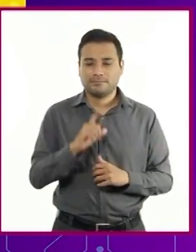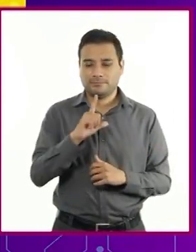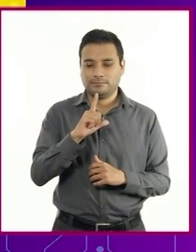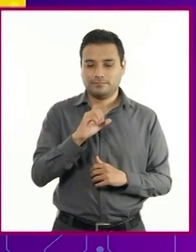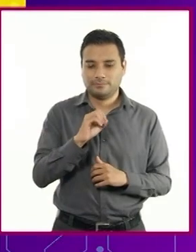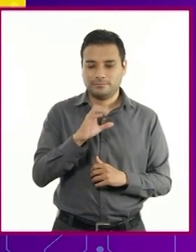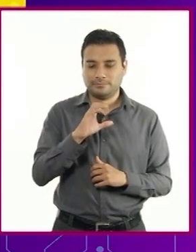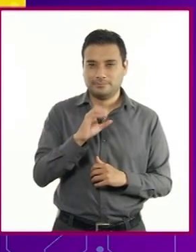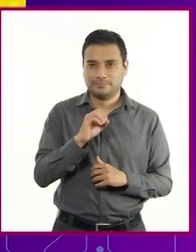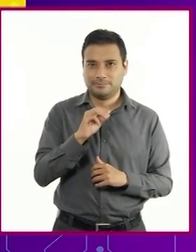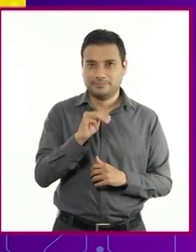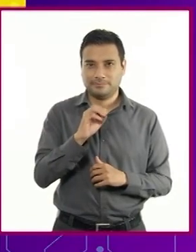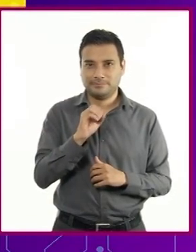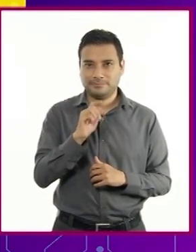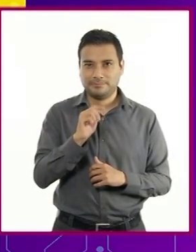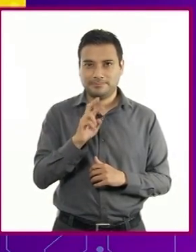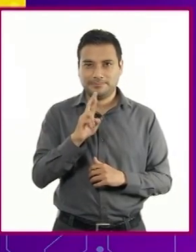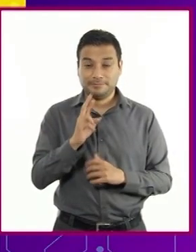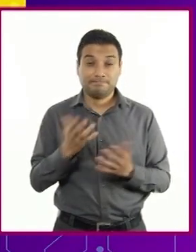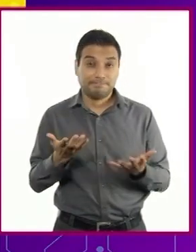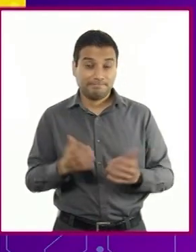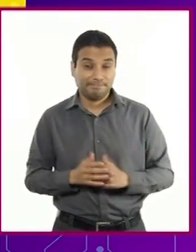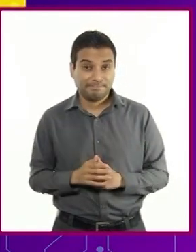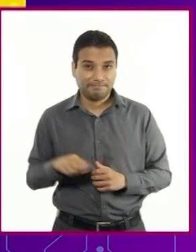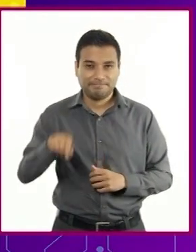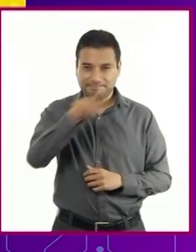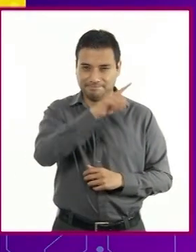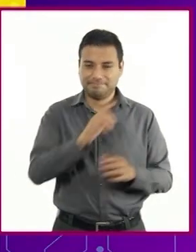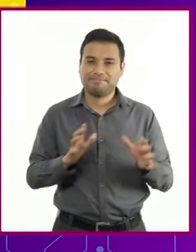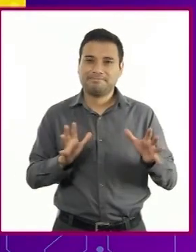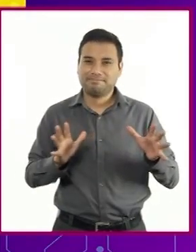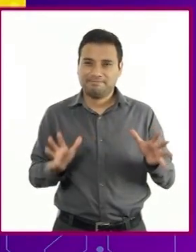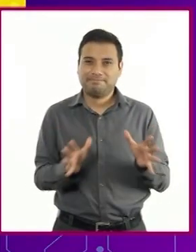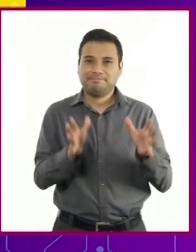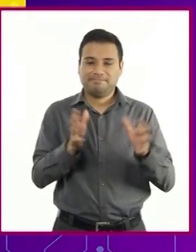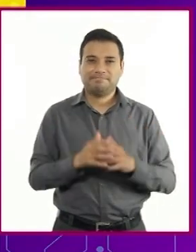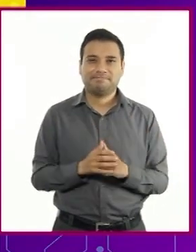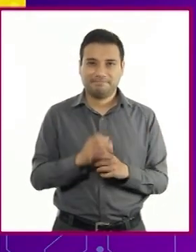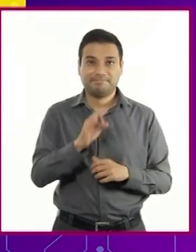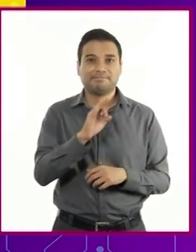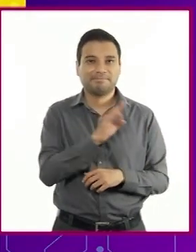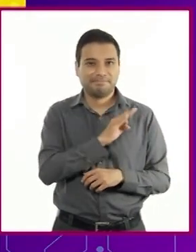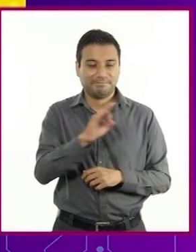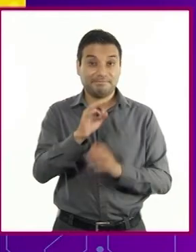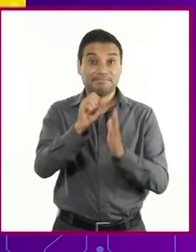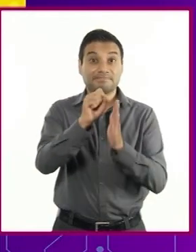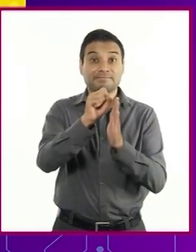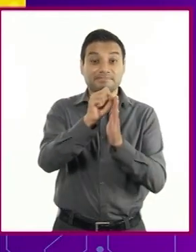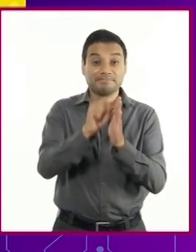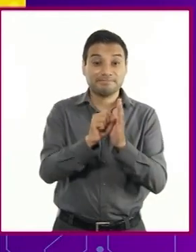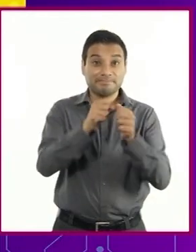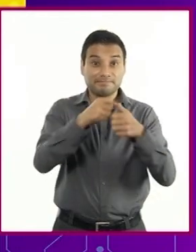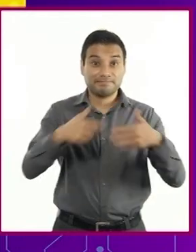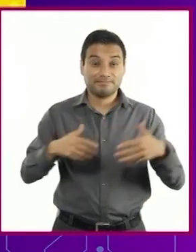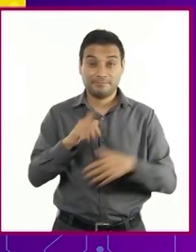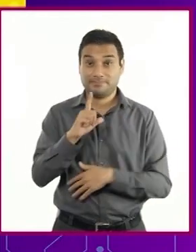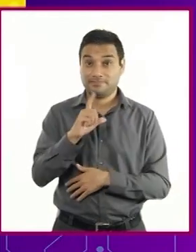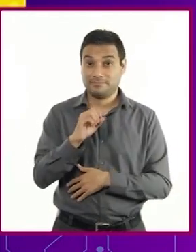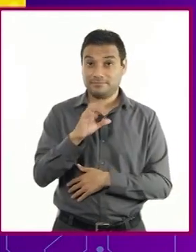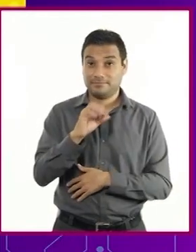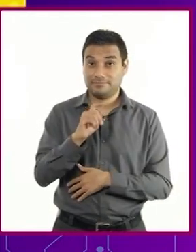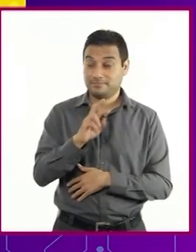locomotor. Por lo tanto, los invitamos a incluir sistema locomotor en su